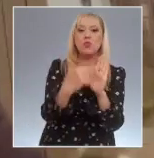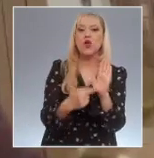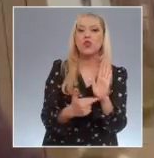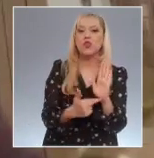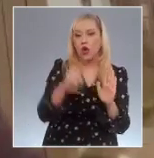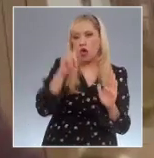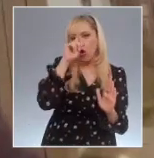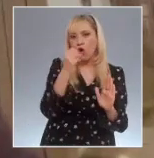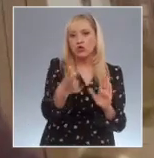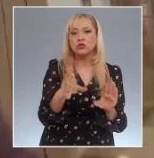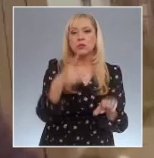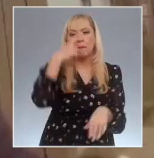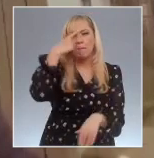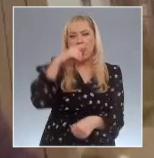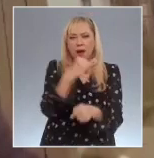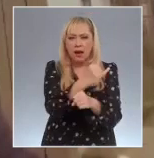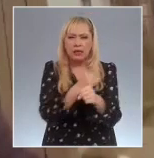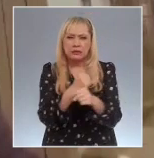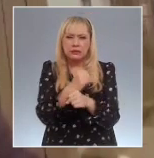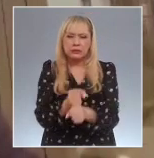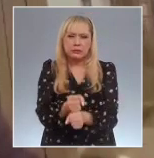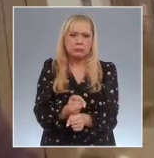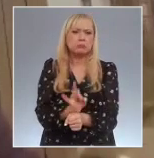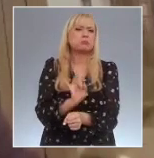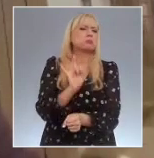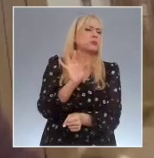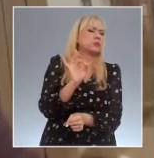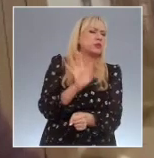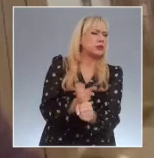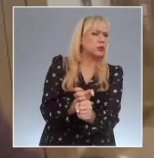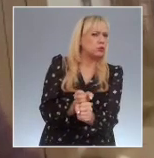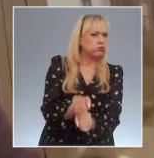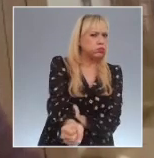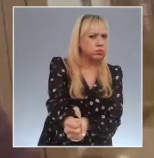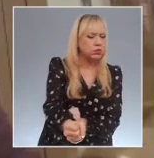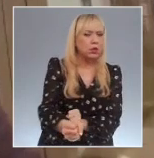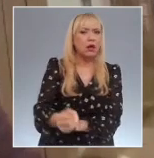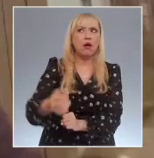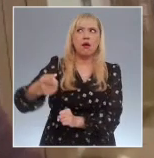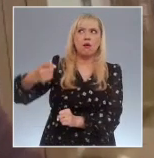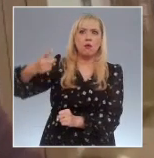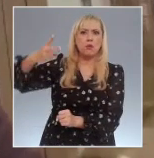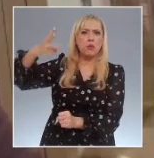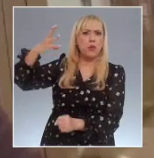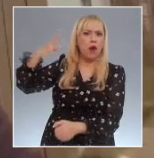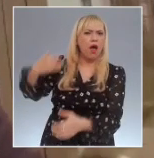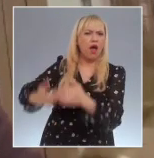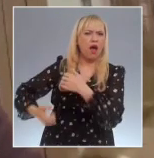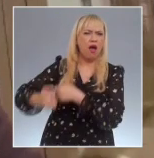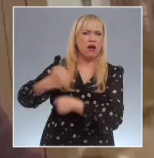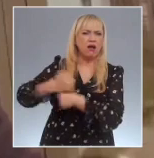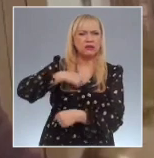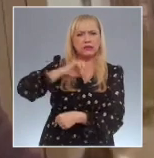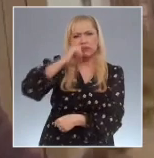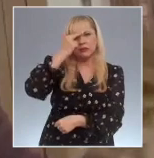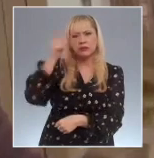que dictó la Corte Suprema en distintos años y que si se aplican correctamente por parte de todos